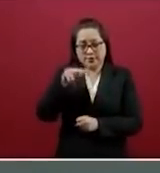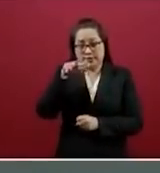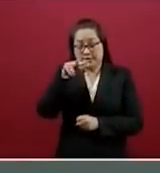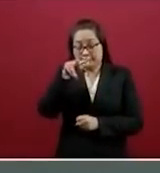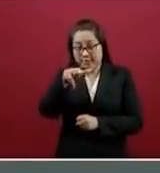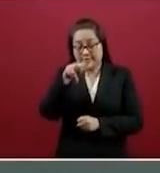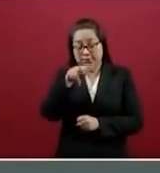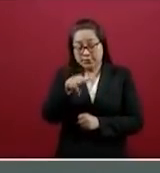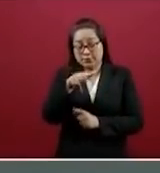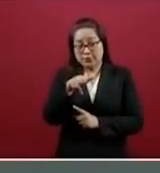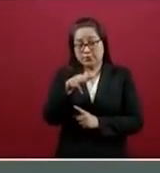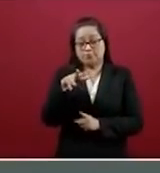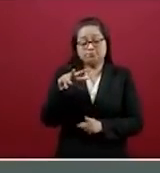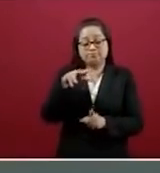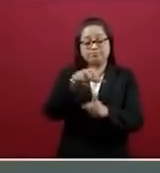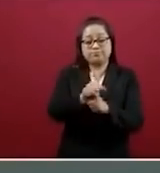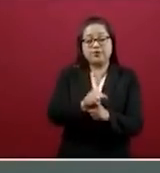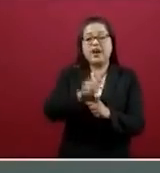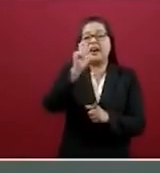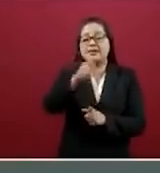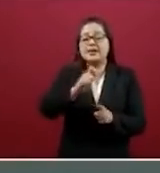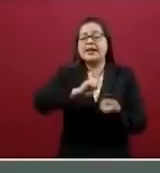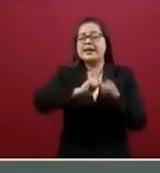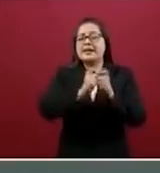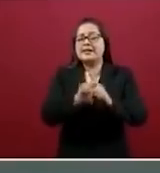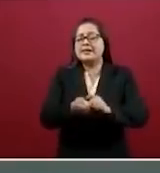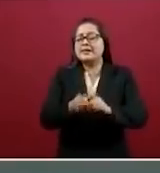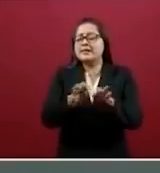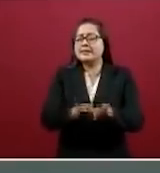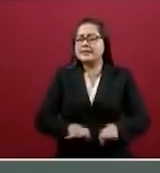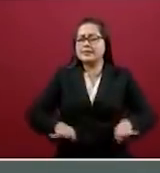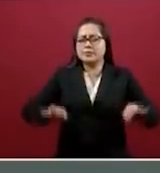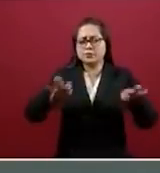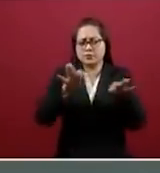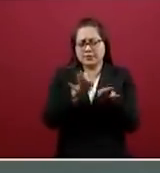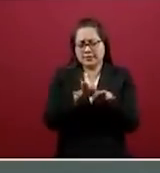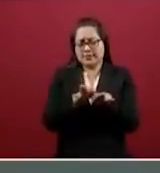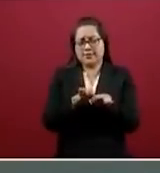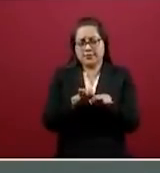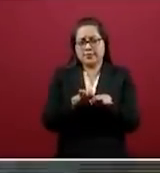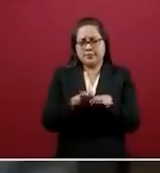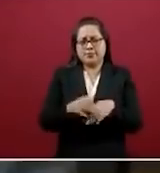un cambio importante